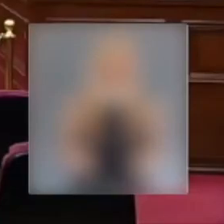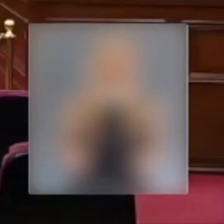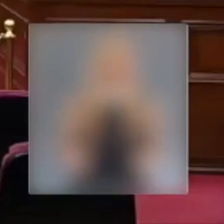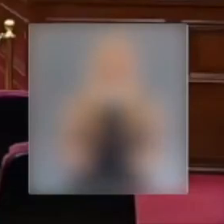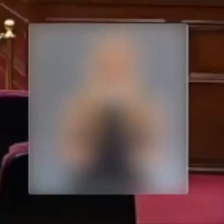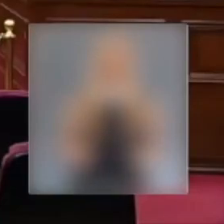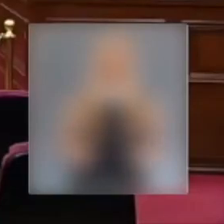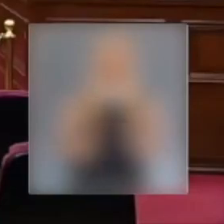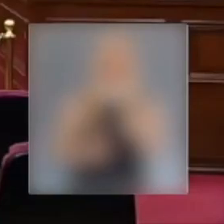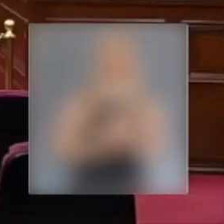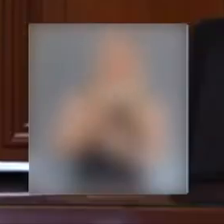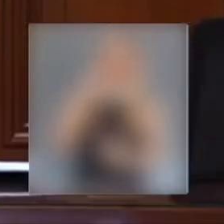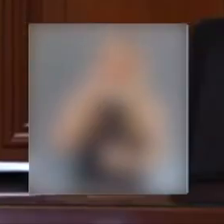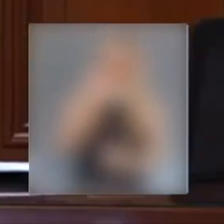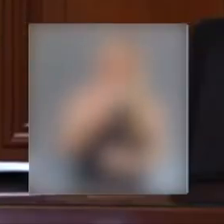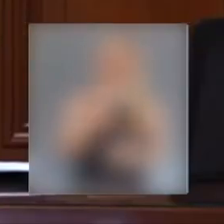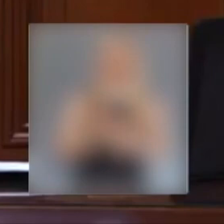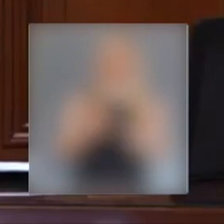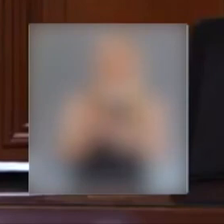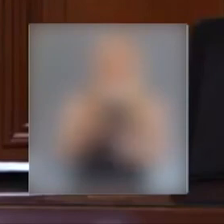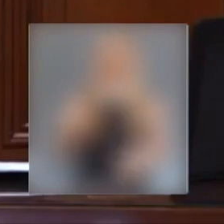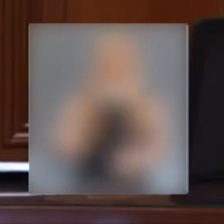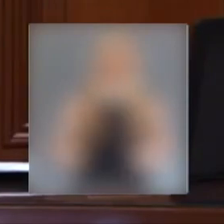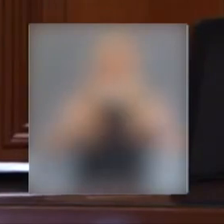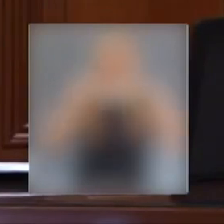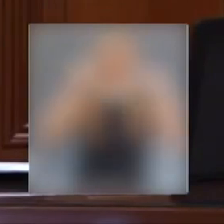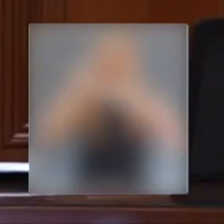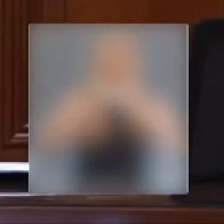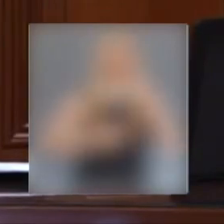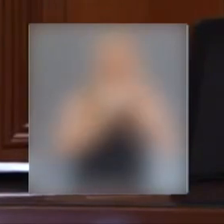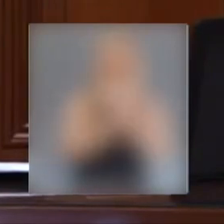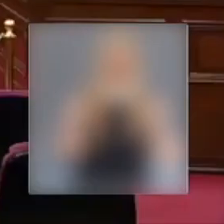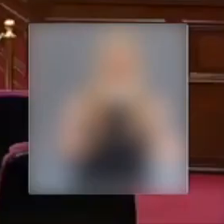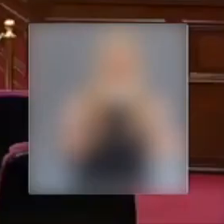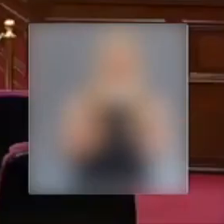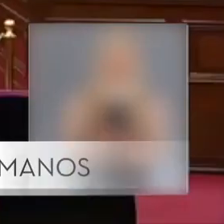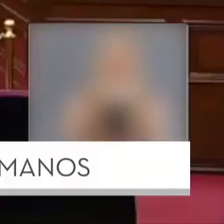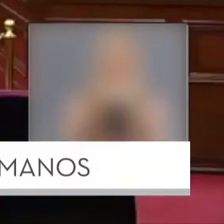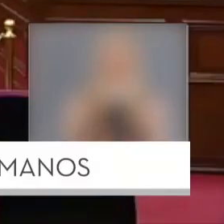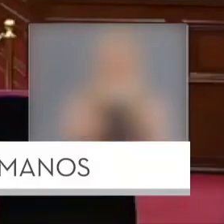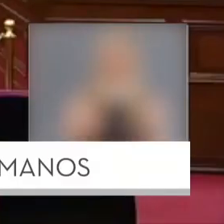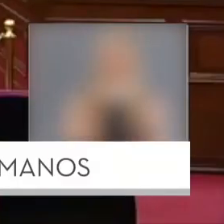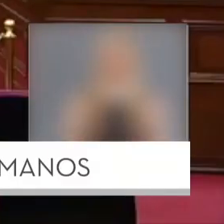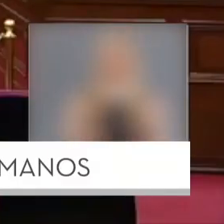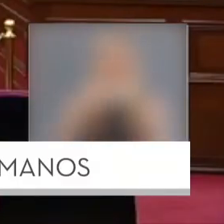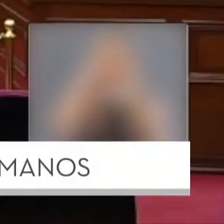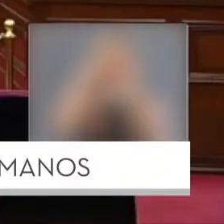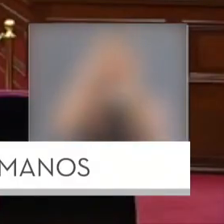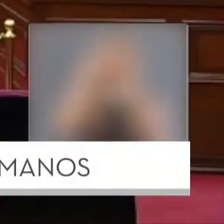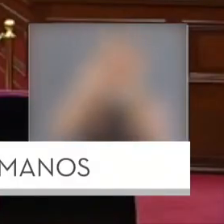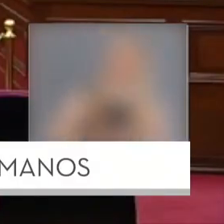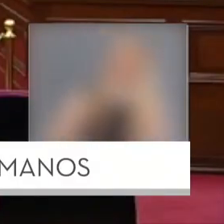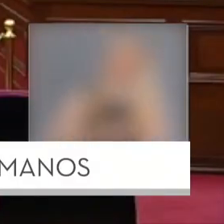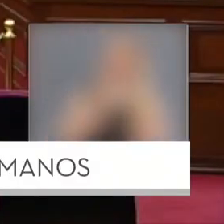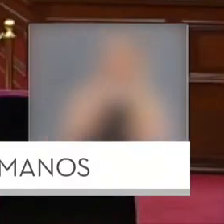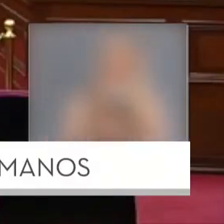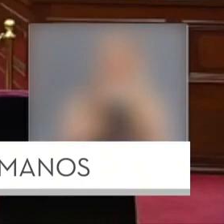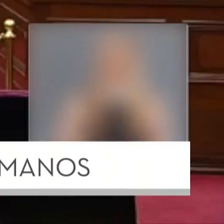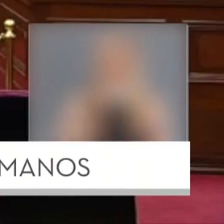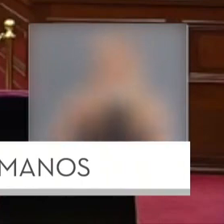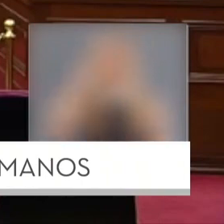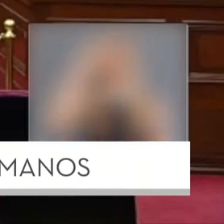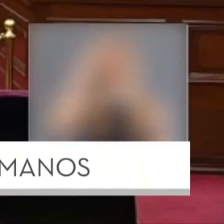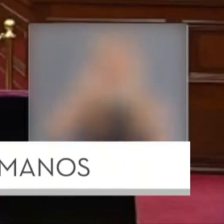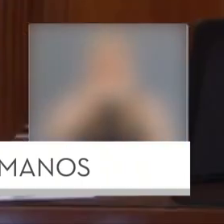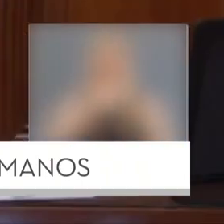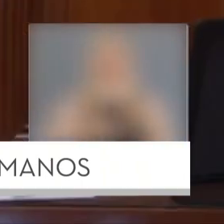internacional de mujeres jueces le dieron el premio de Derechos Humanos 2023 la organización promueve la igualdad